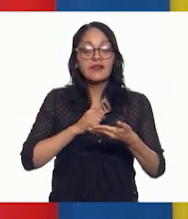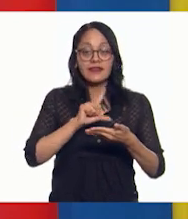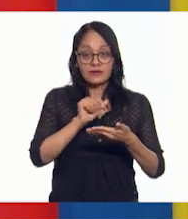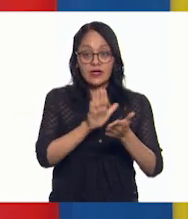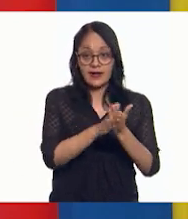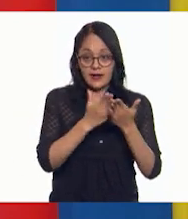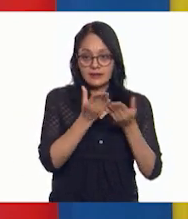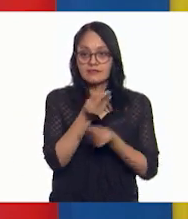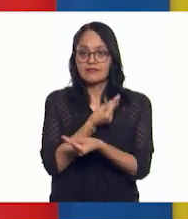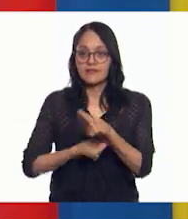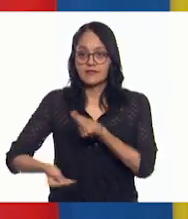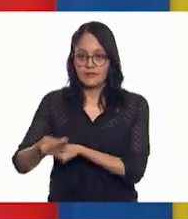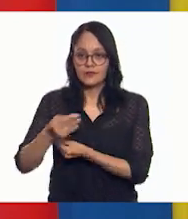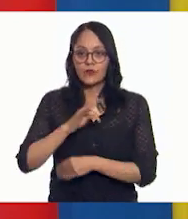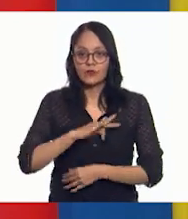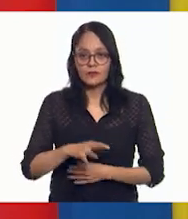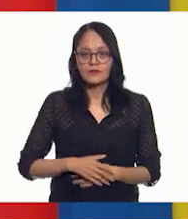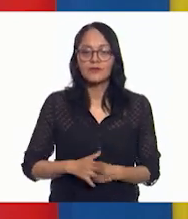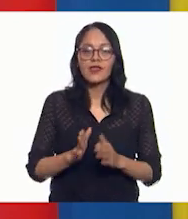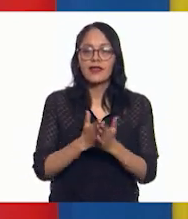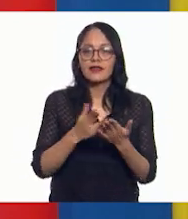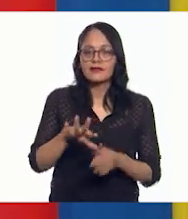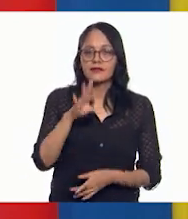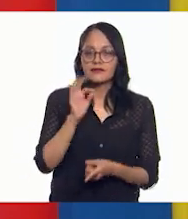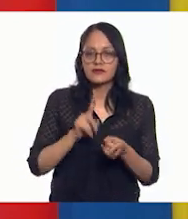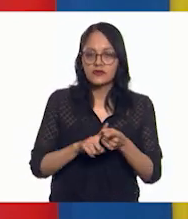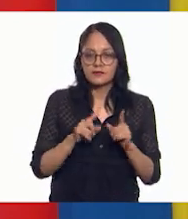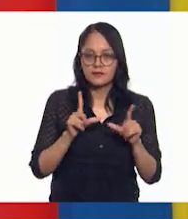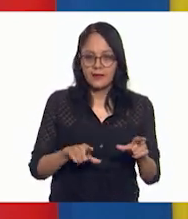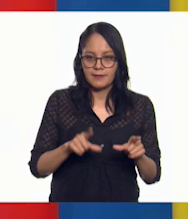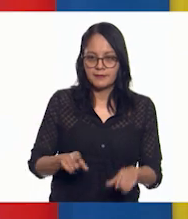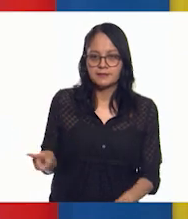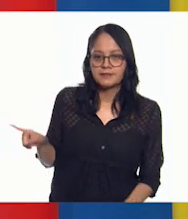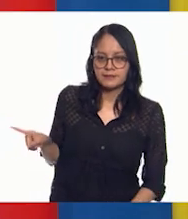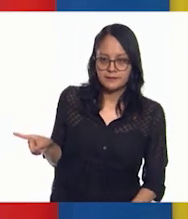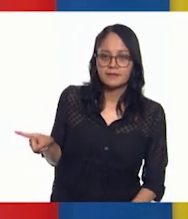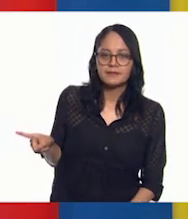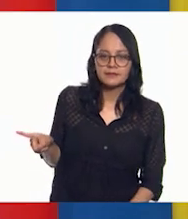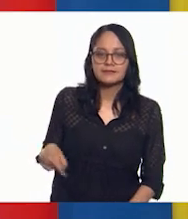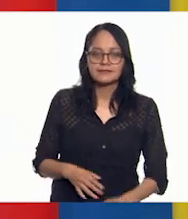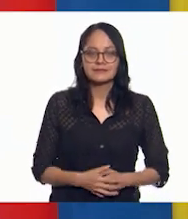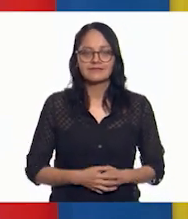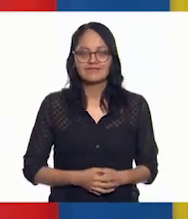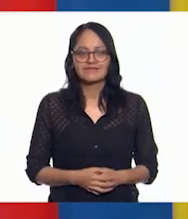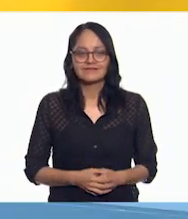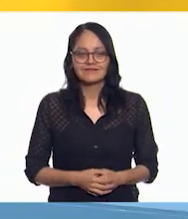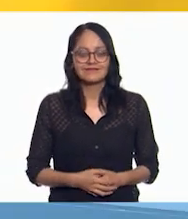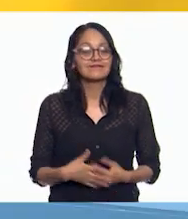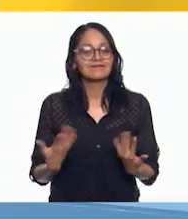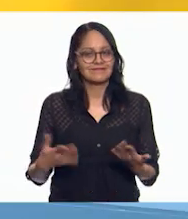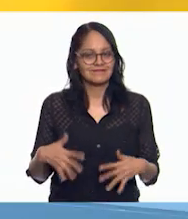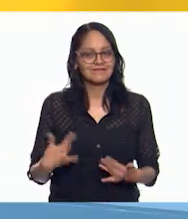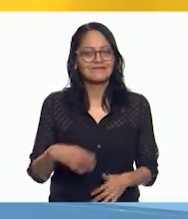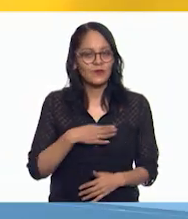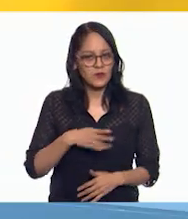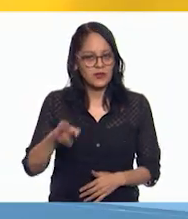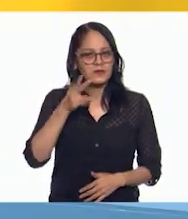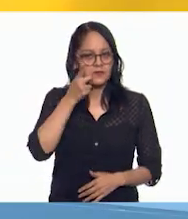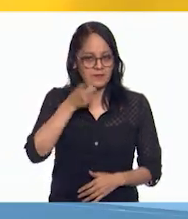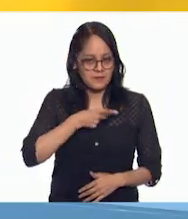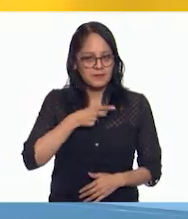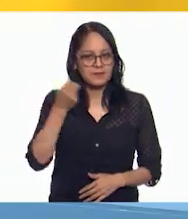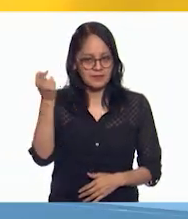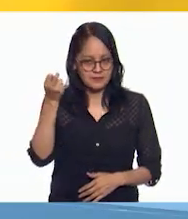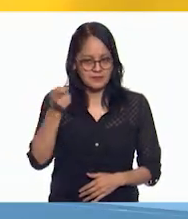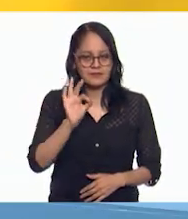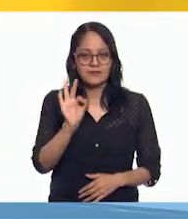libros de lecturas también están en línea en la página de Conalitech, que va a aparecer ahora en su pantalla. Qué bueno que lo reiteras, María.